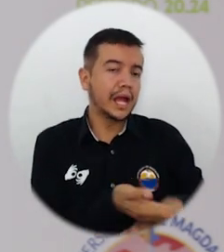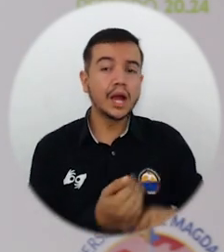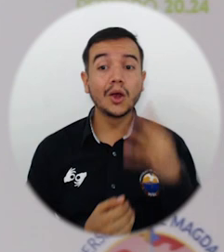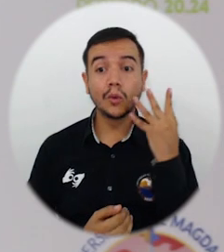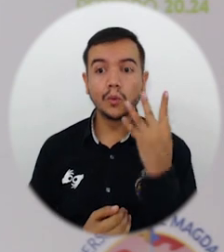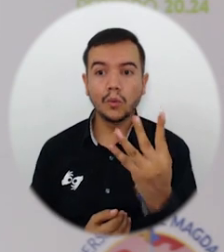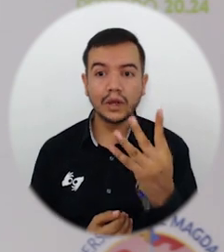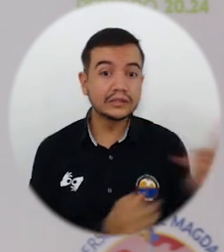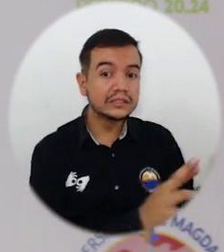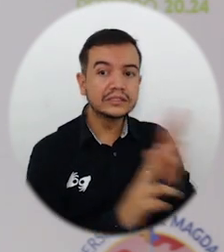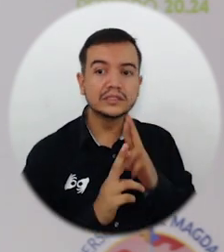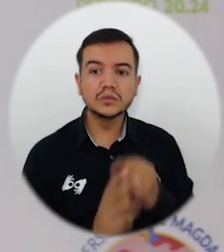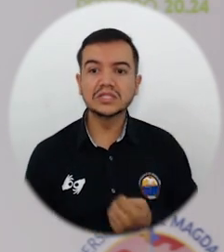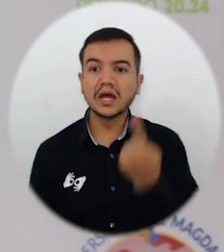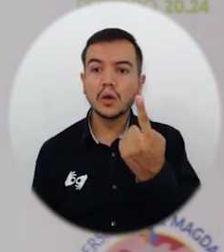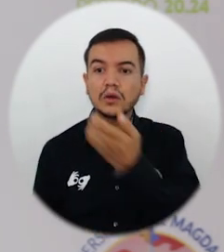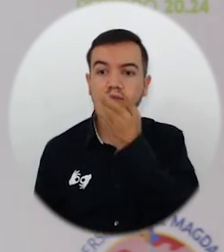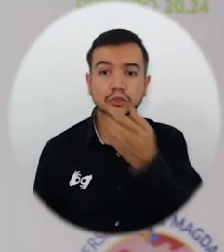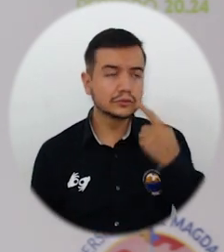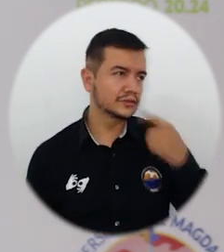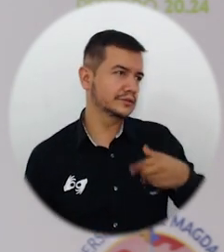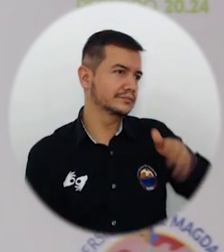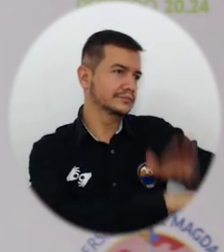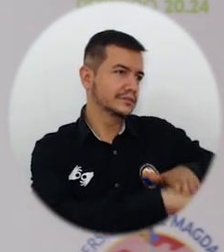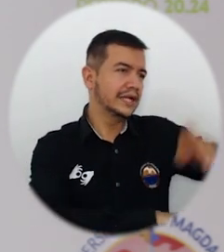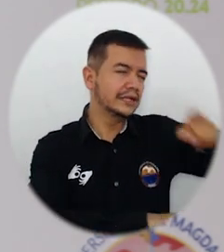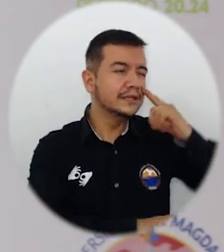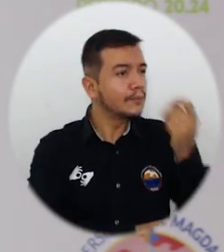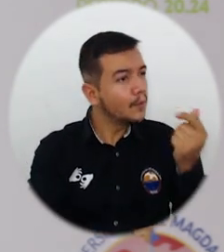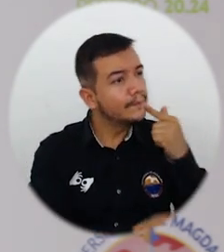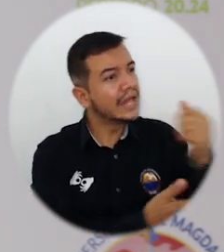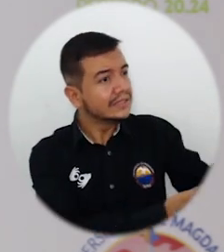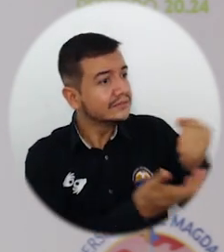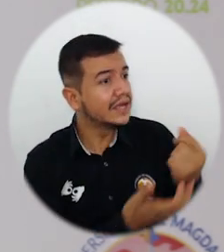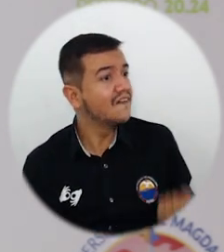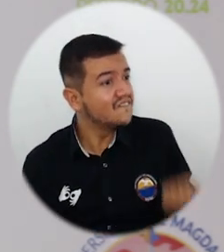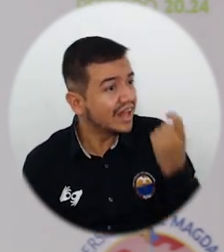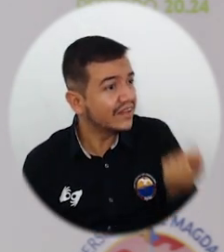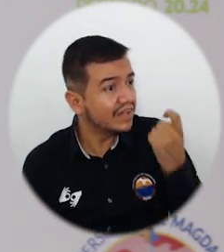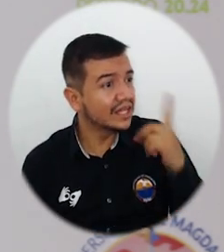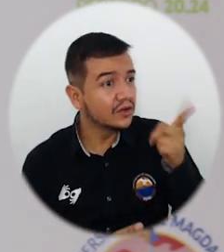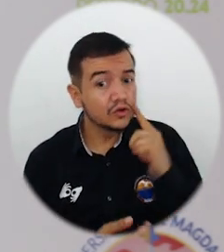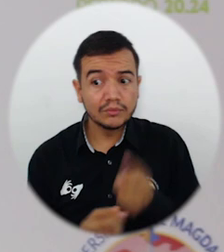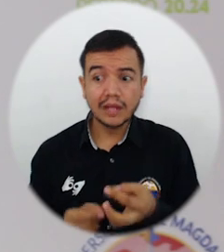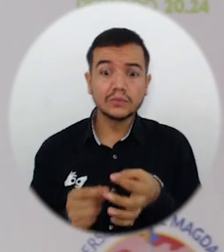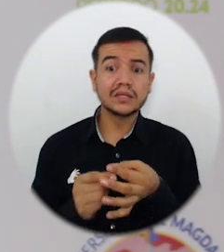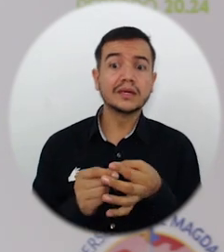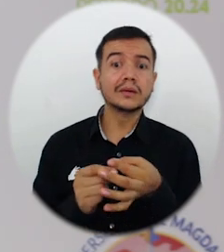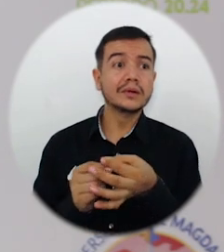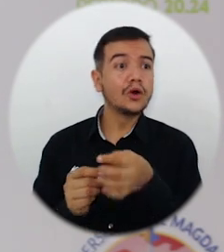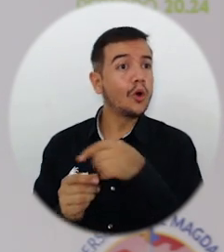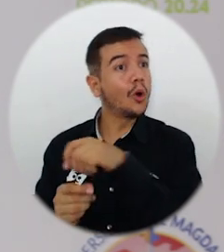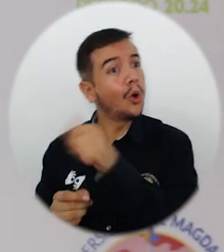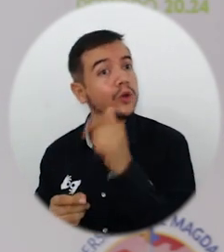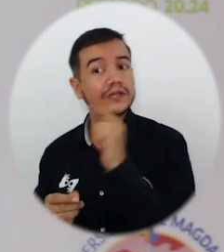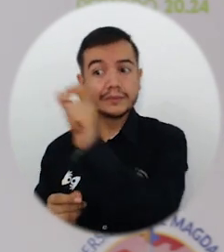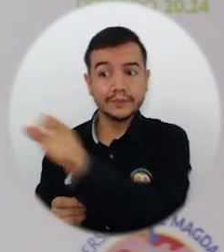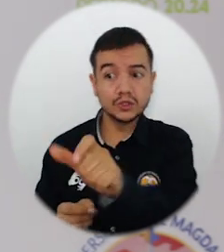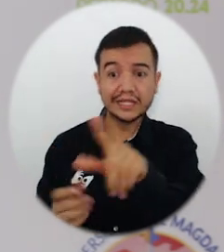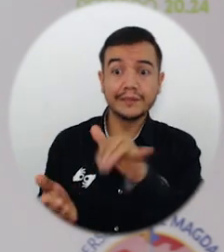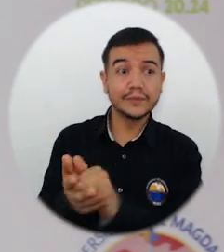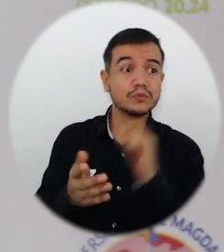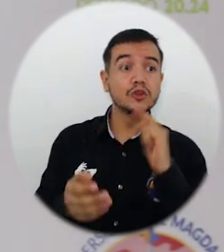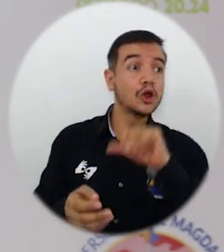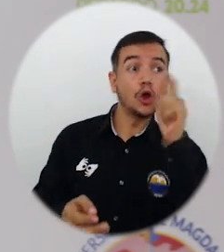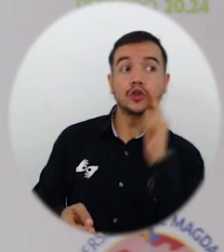recursos que estaban asignando eran insuficientes, amén de que se estaba discriminando y dejando por fuera al resto de estudiantes que no son del